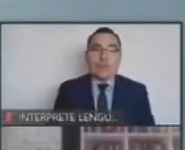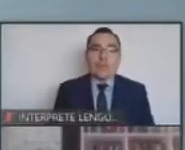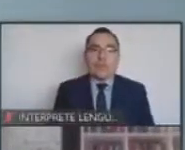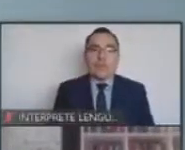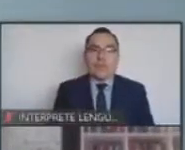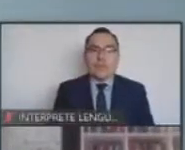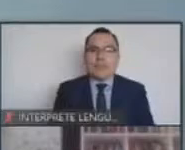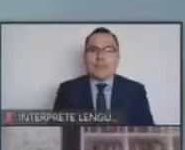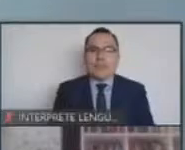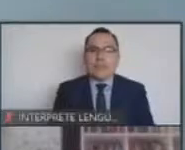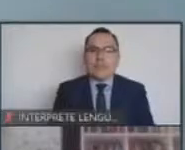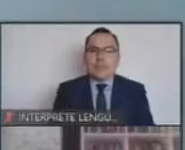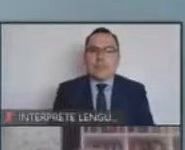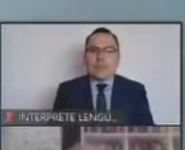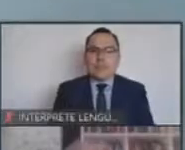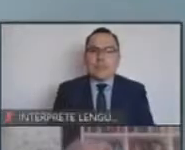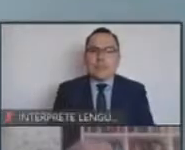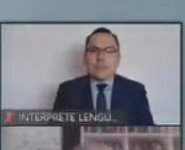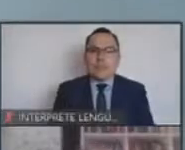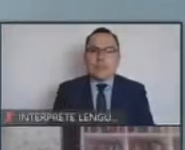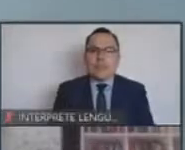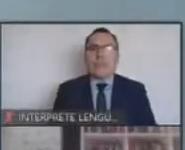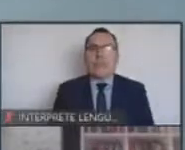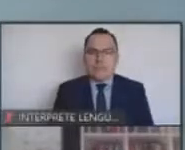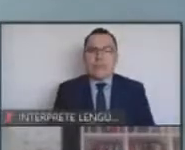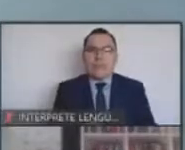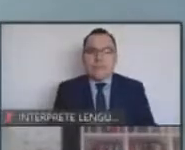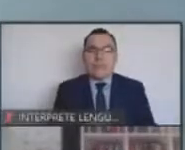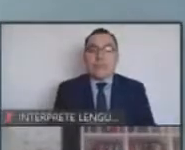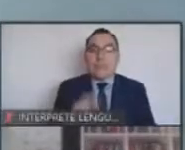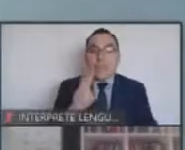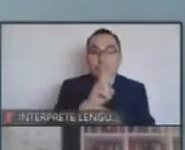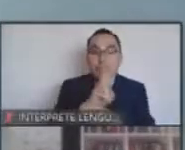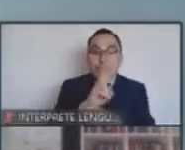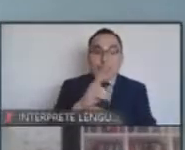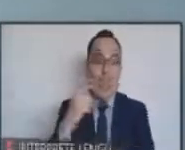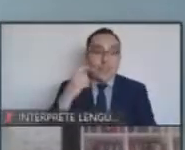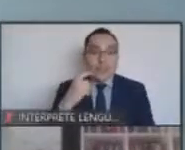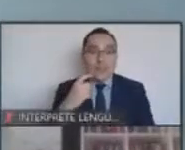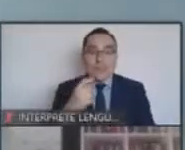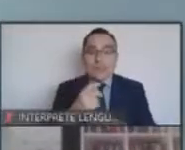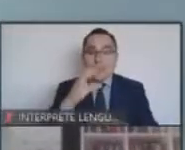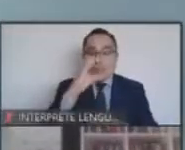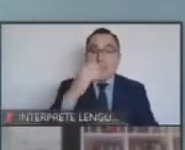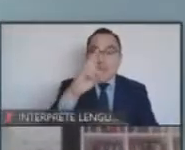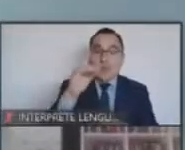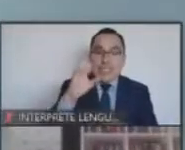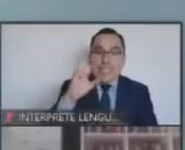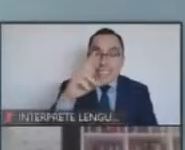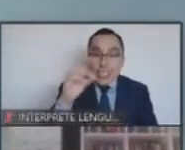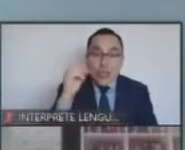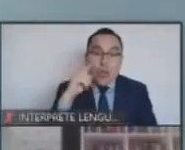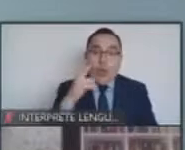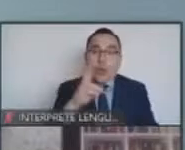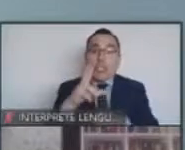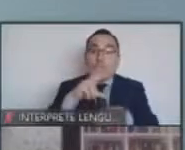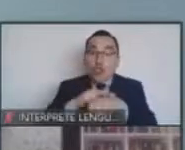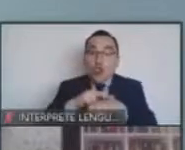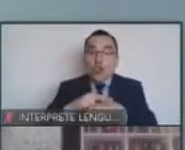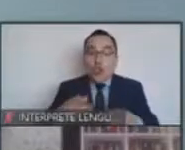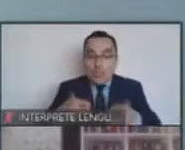Perdón, se me escucha. El profesor Cordero es doctor en Derecho de la Universidad